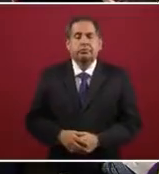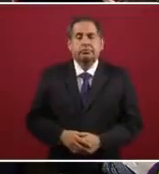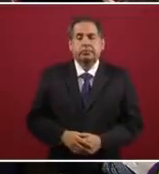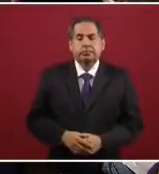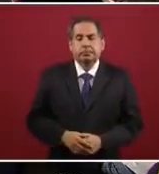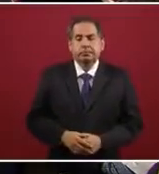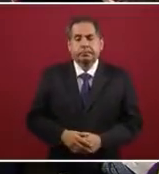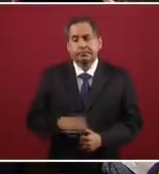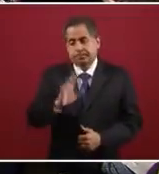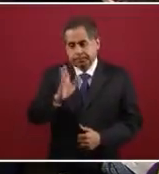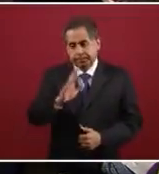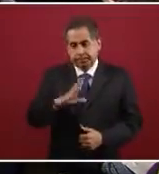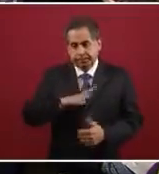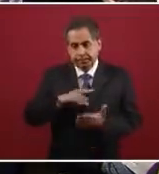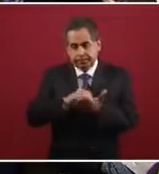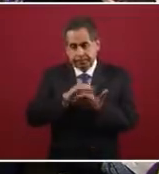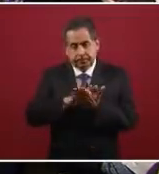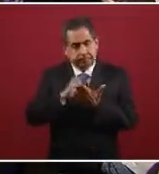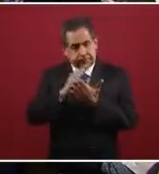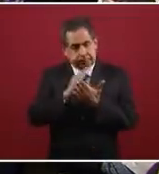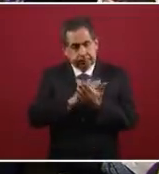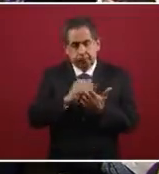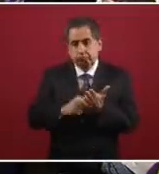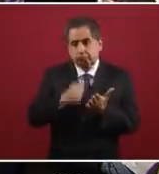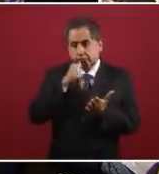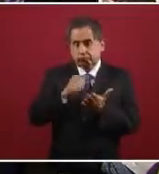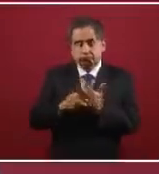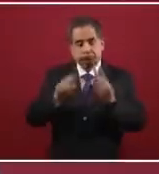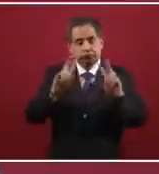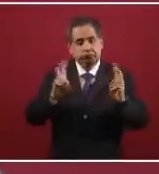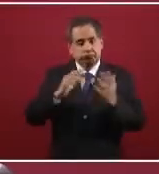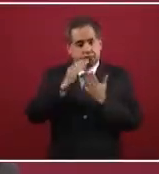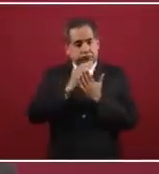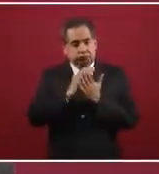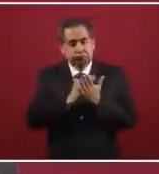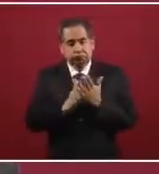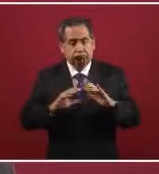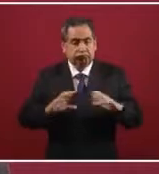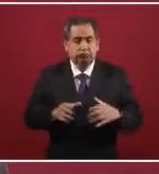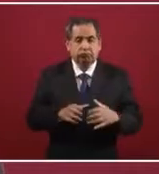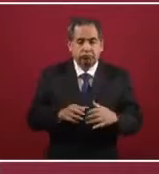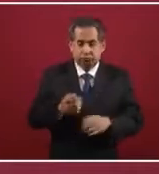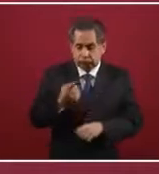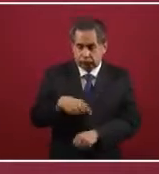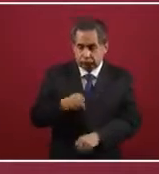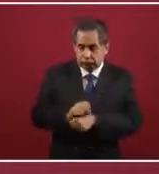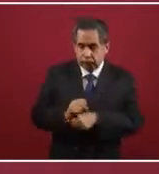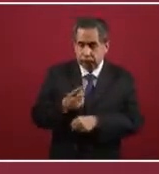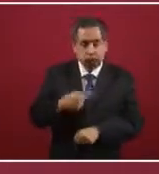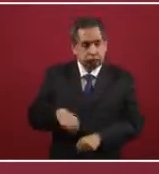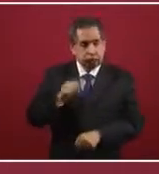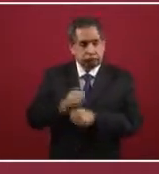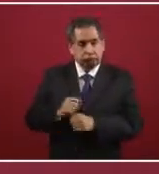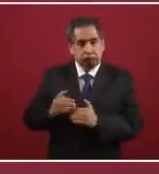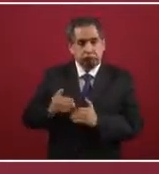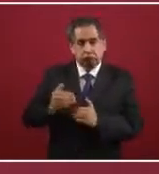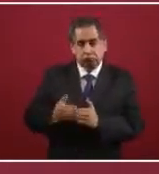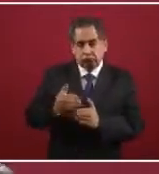tenemos programadas entrega de cartas credenciales cada semana hasta que no